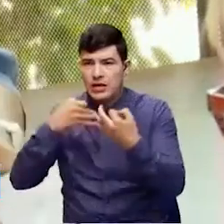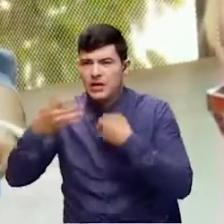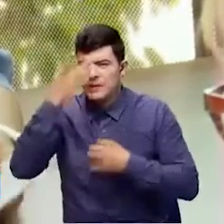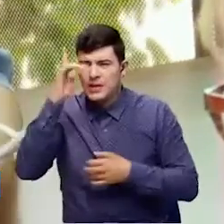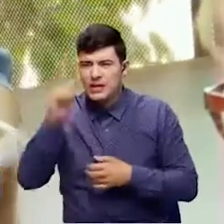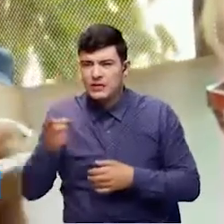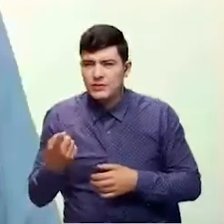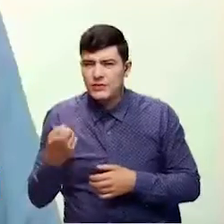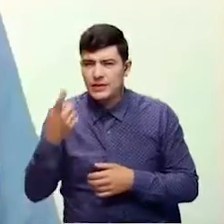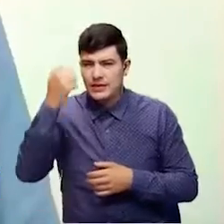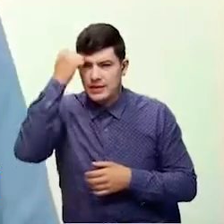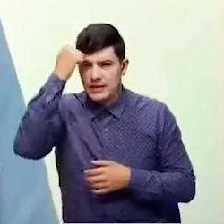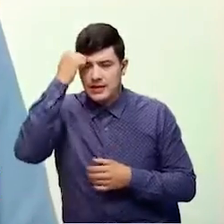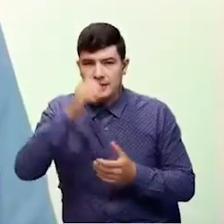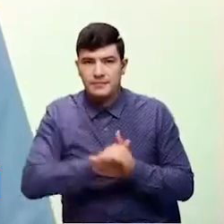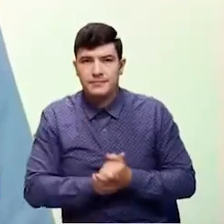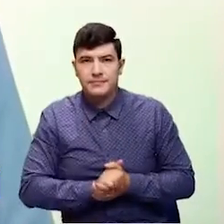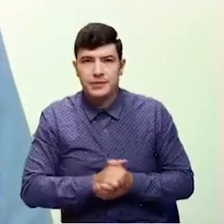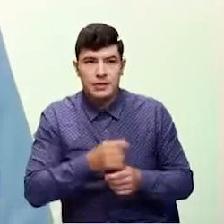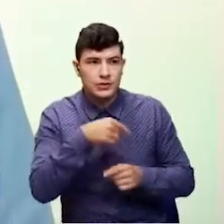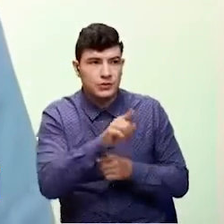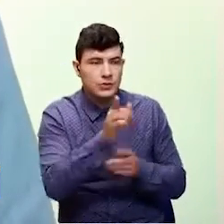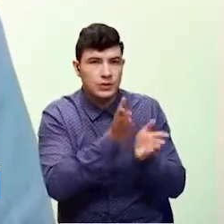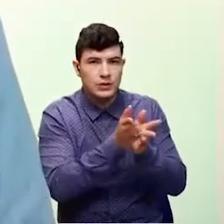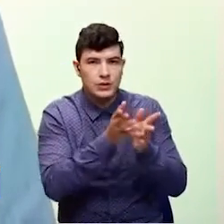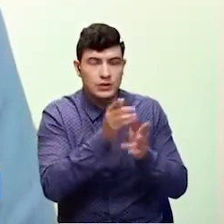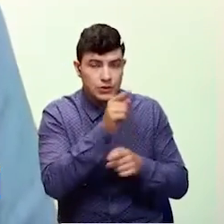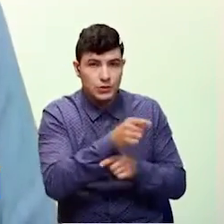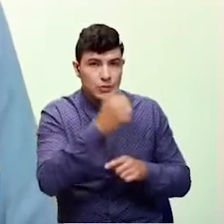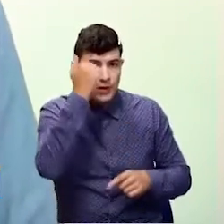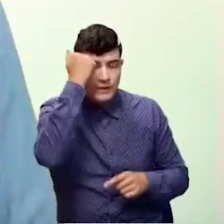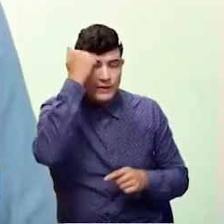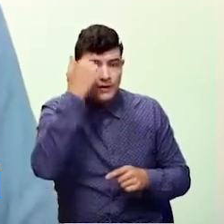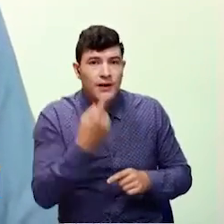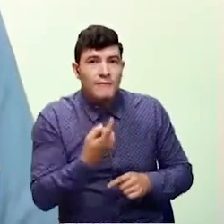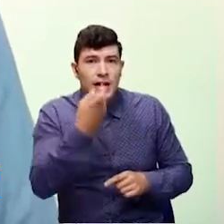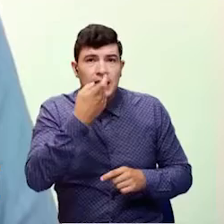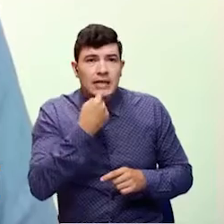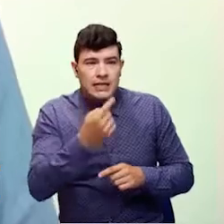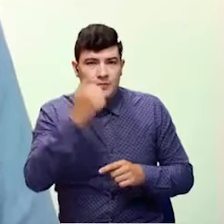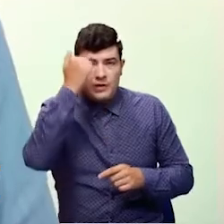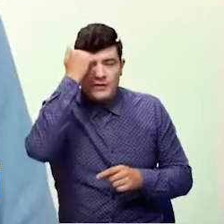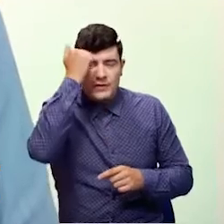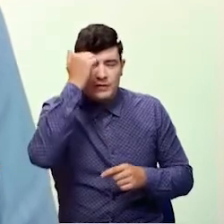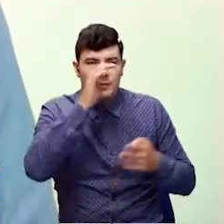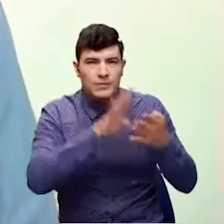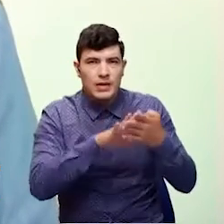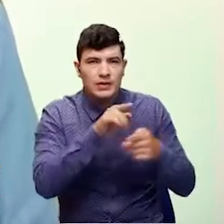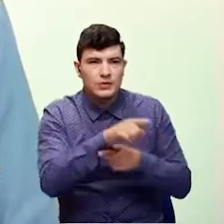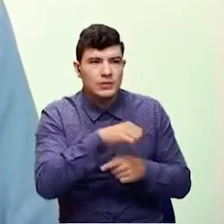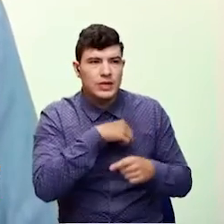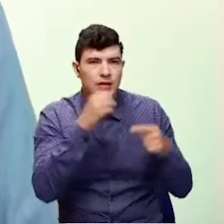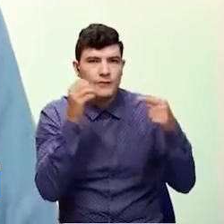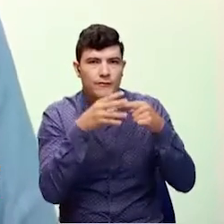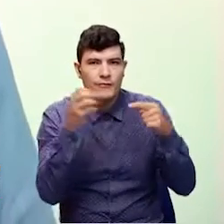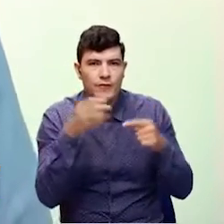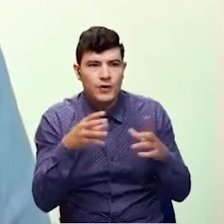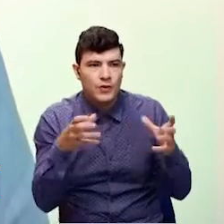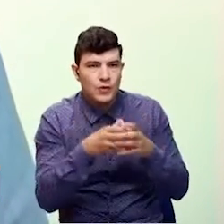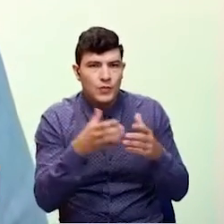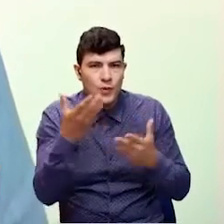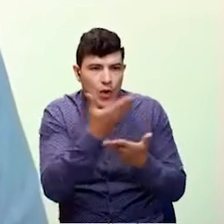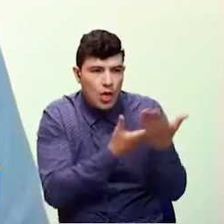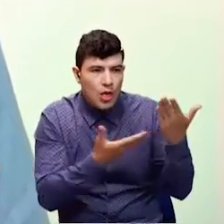del docente el docente que ellos reclaman es el profesor de matemáticas que él tiene un foro sindical y en ese